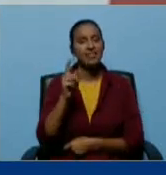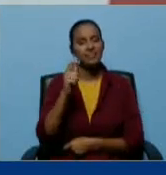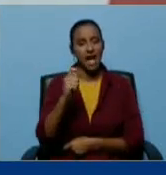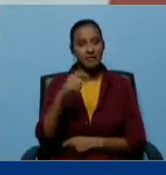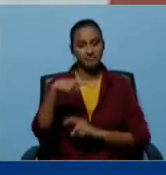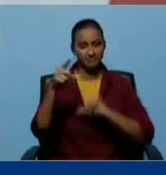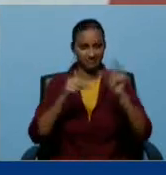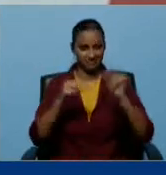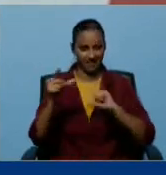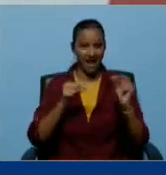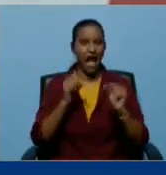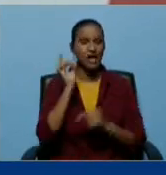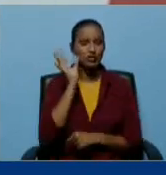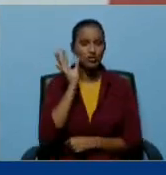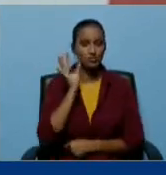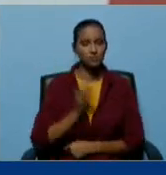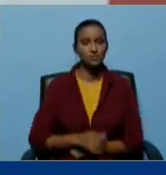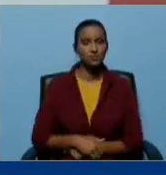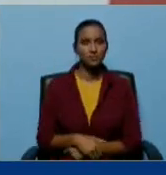Pastor,